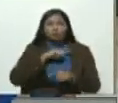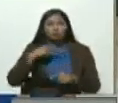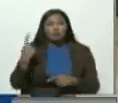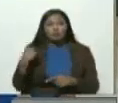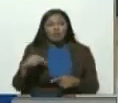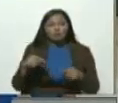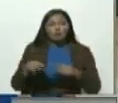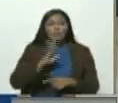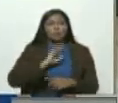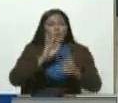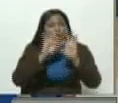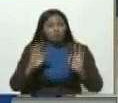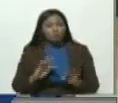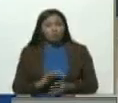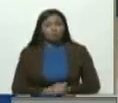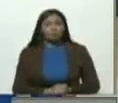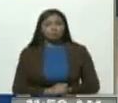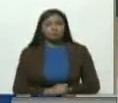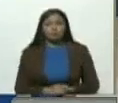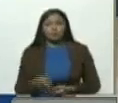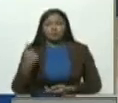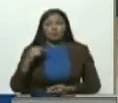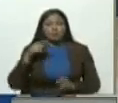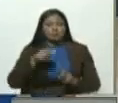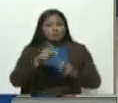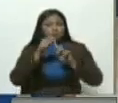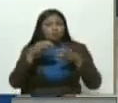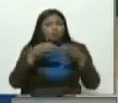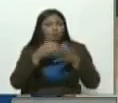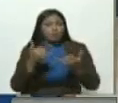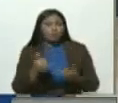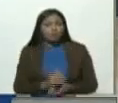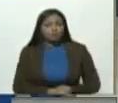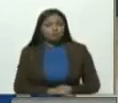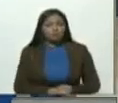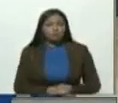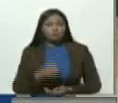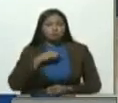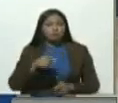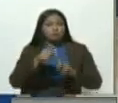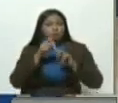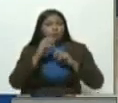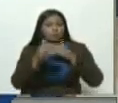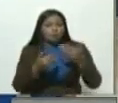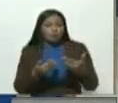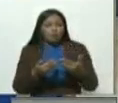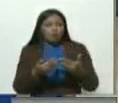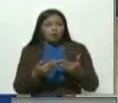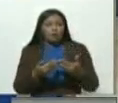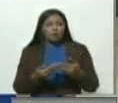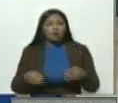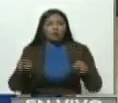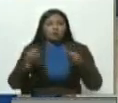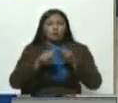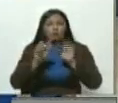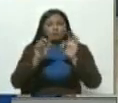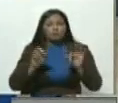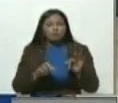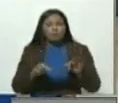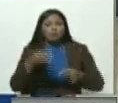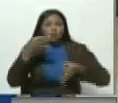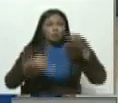jueces probos, y esta comisión tiene esa tarea de esta selección, donde el magistrado que se escoja sea un magistrado digno, donde los jueces